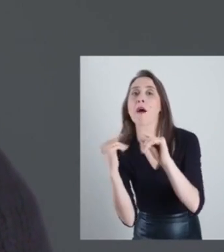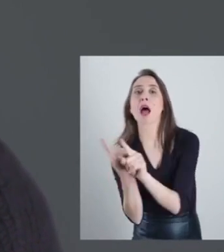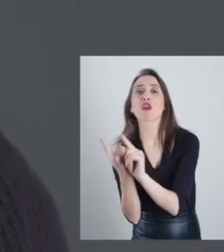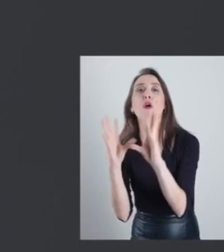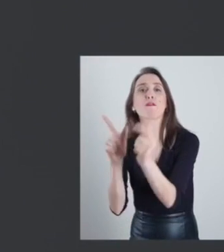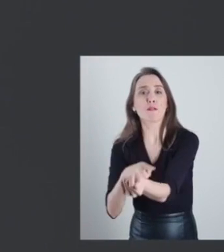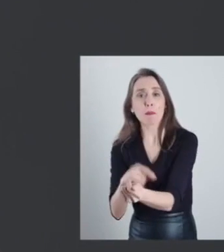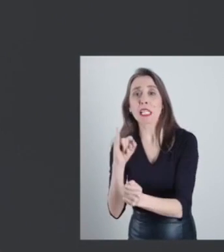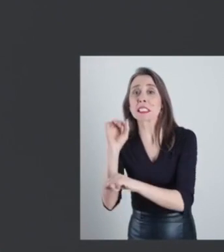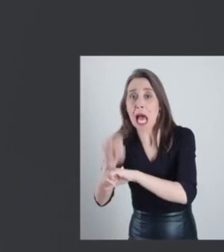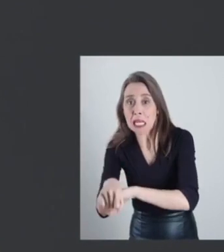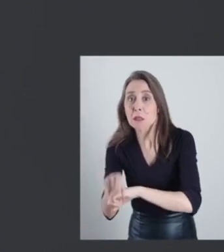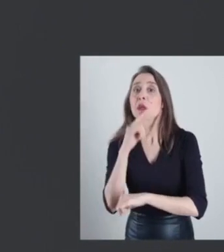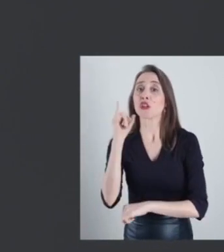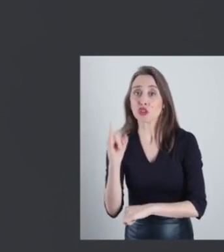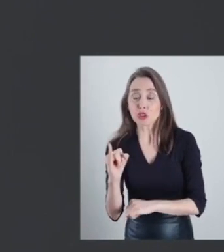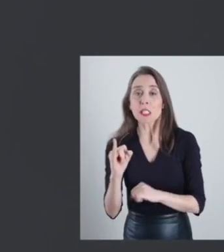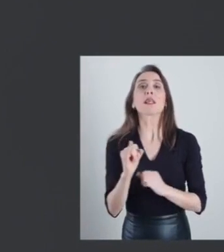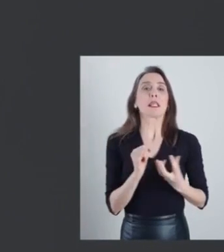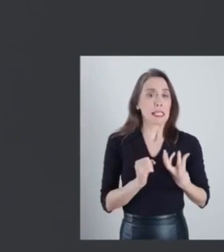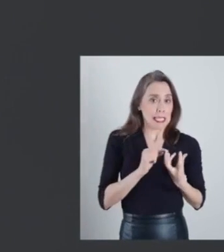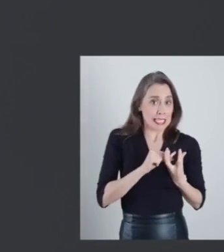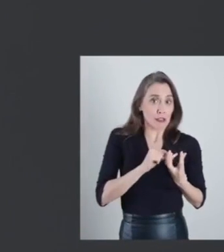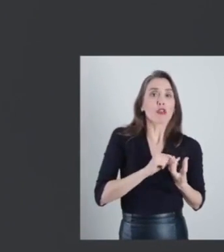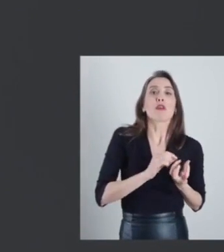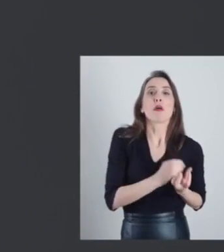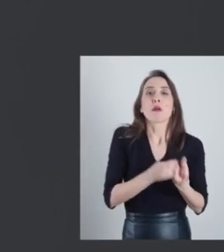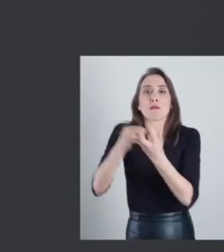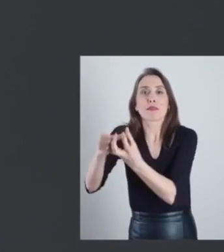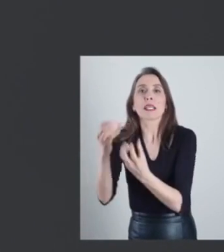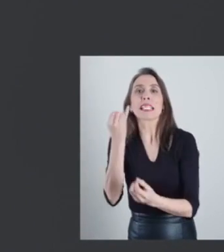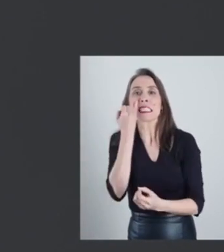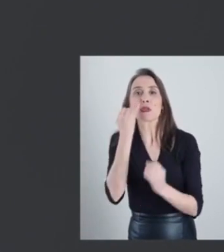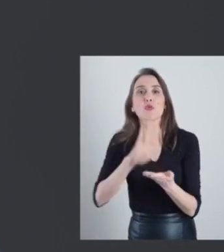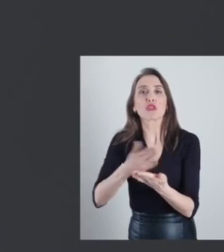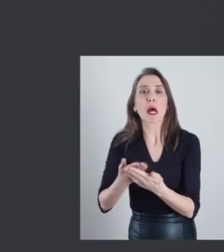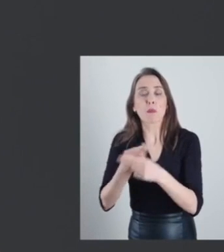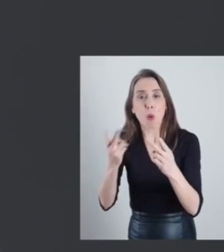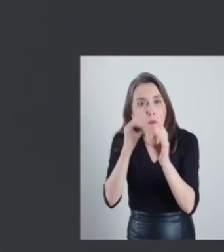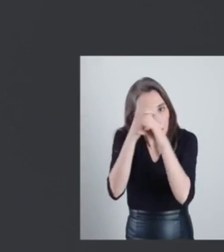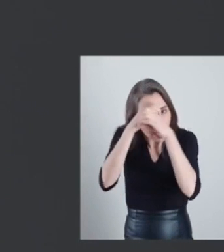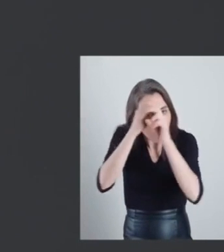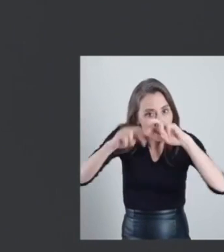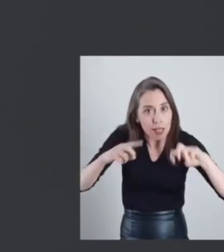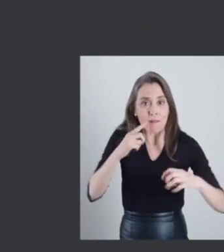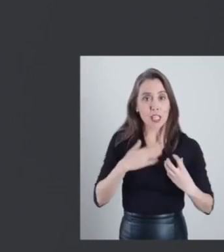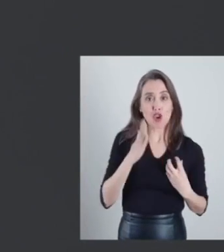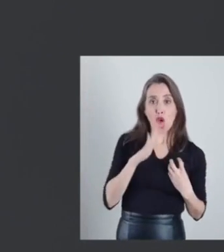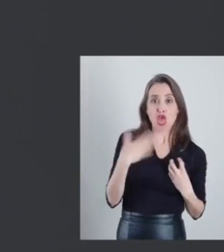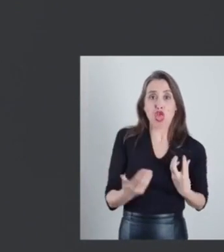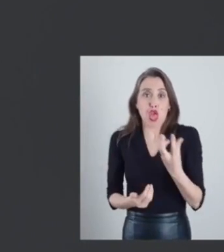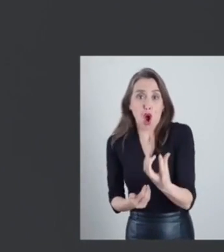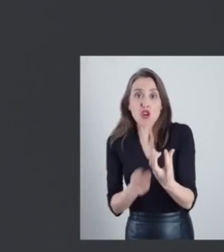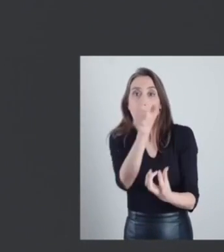con la familia. Con la confirmación se envían muestras de tejido al Instituto de Salud Pública para determinar el grado de afinidad entre el órgano del